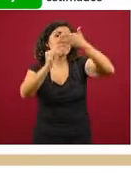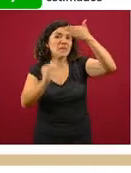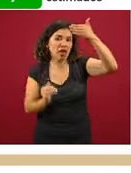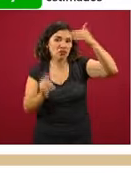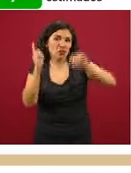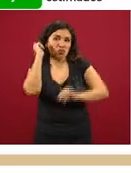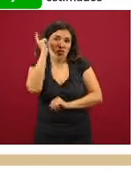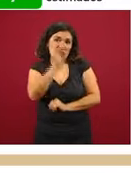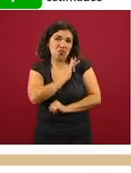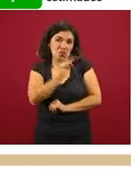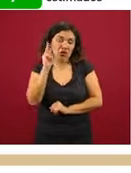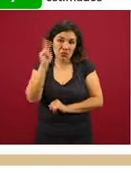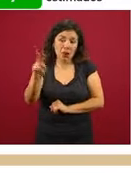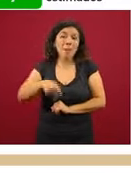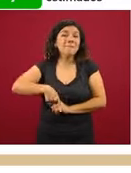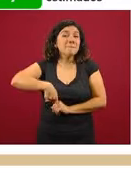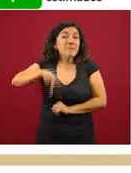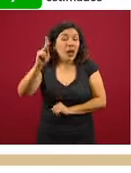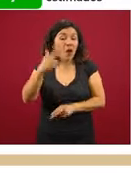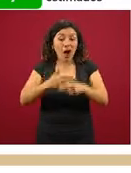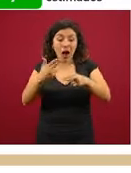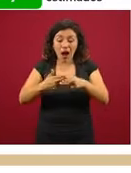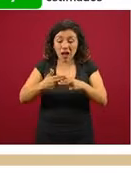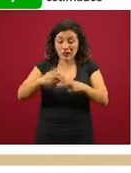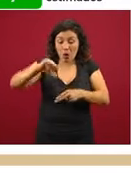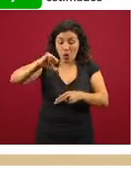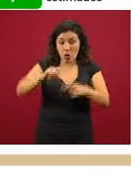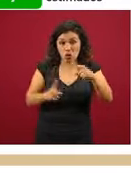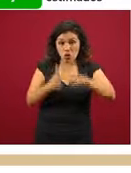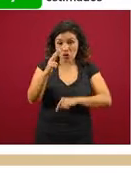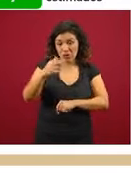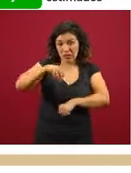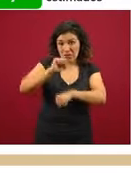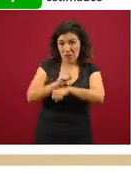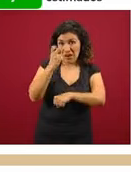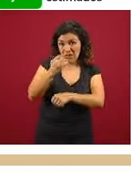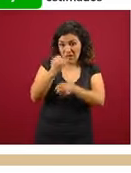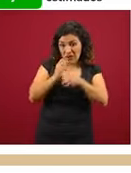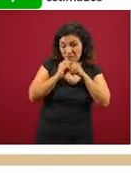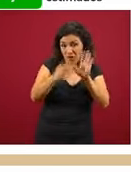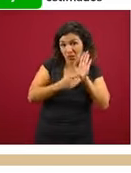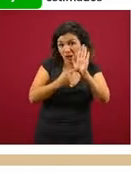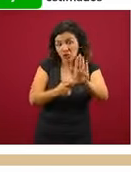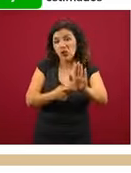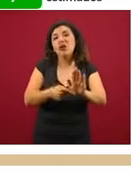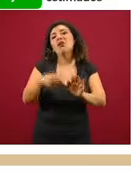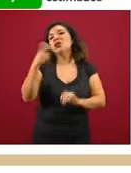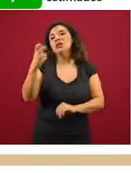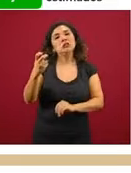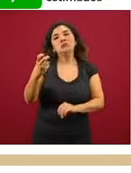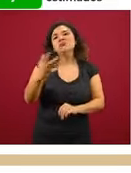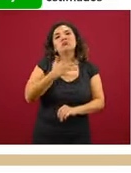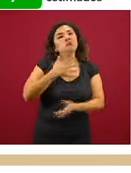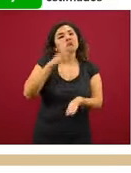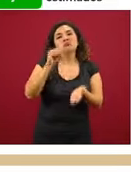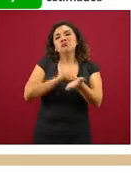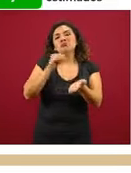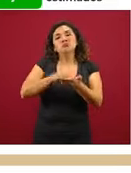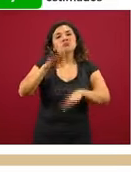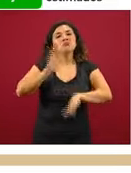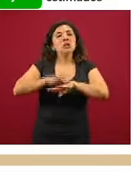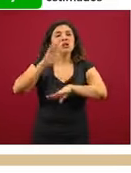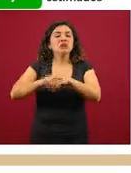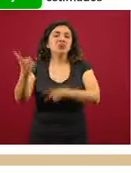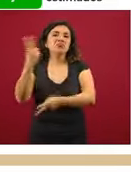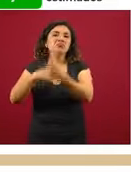tendencia descendente. Sin embargo, hasta el corte de la semana con la información más completa, pues prácticamente está todavía entre